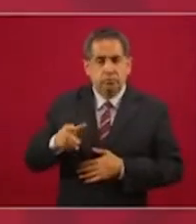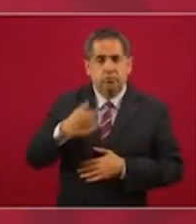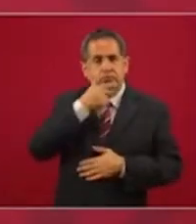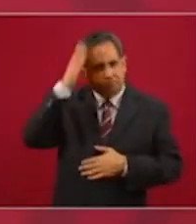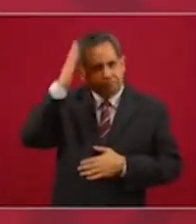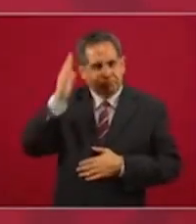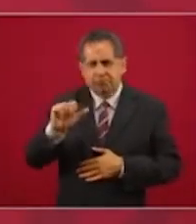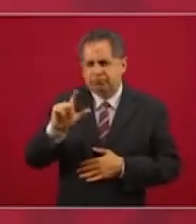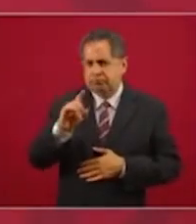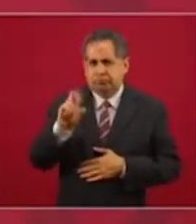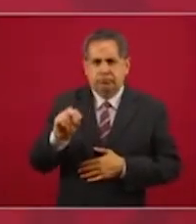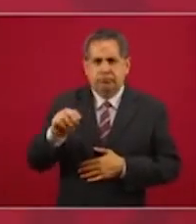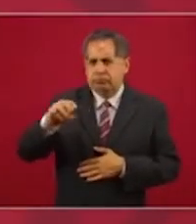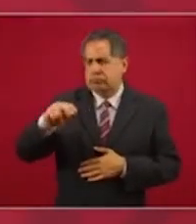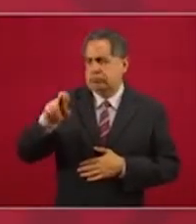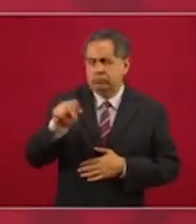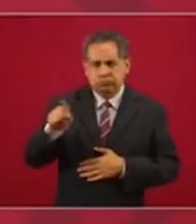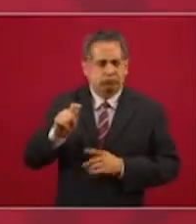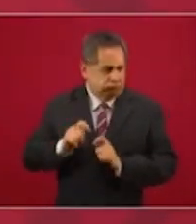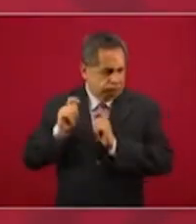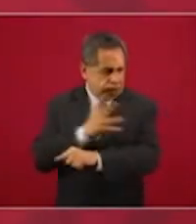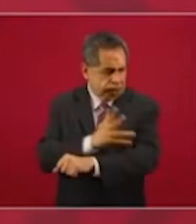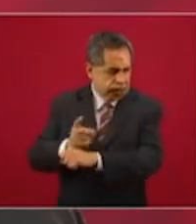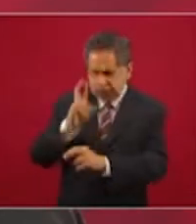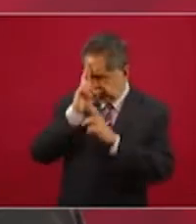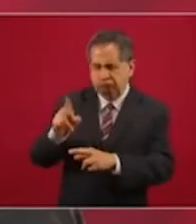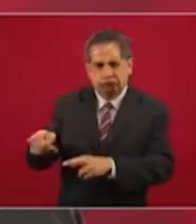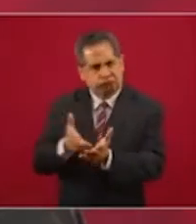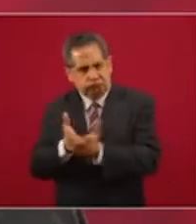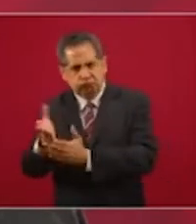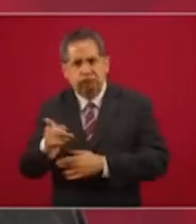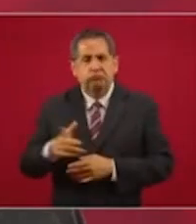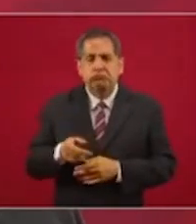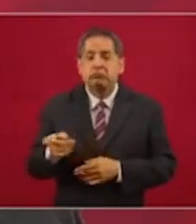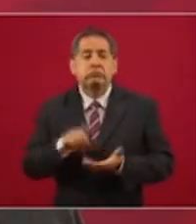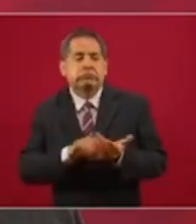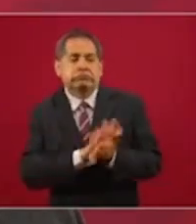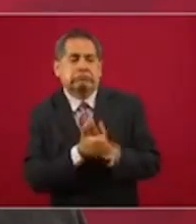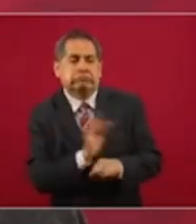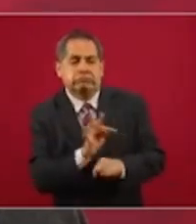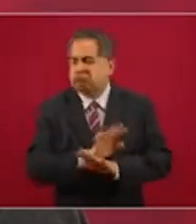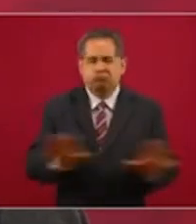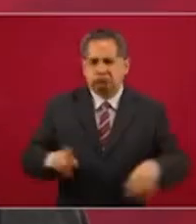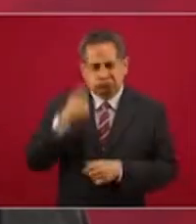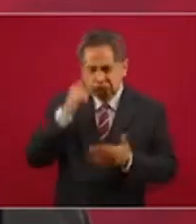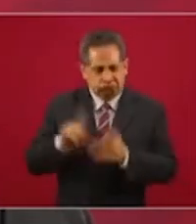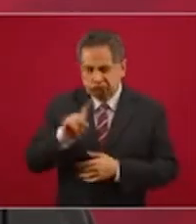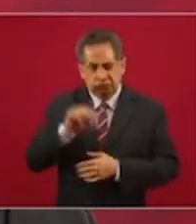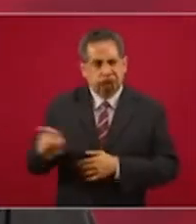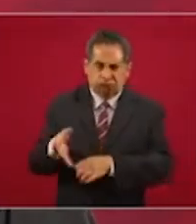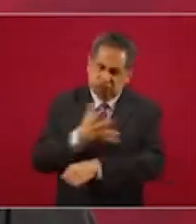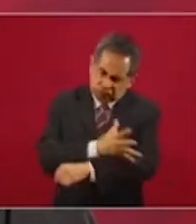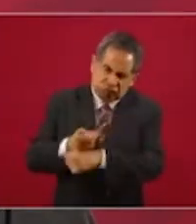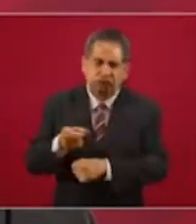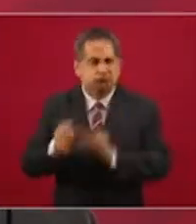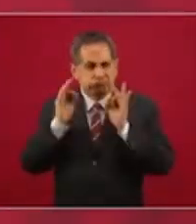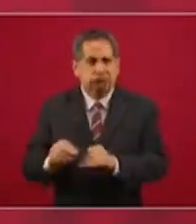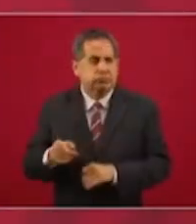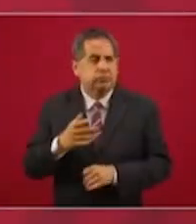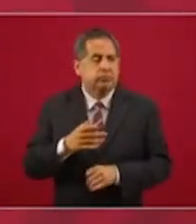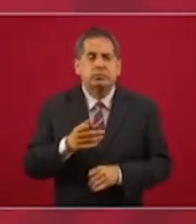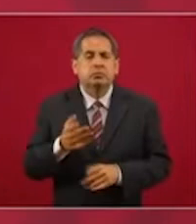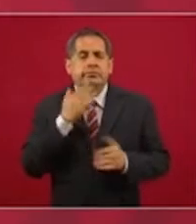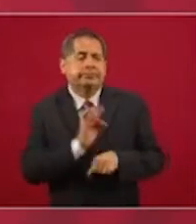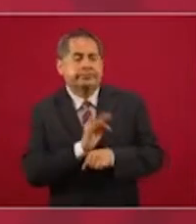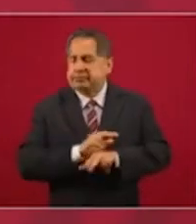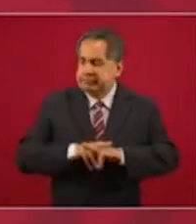fiscal alejandro que es manera es un hombre recto íntegro no va a ser tapadera no va a proteger a